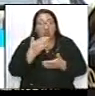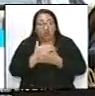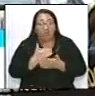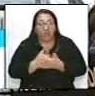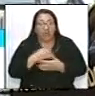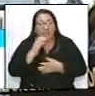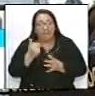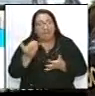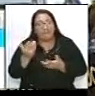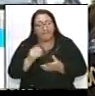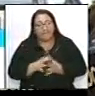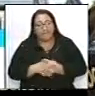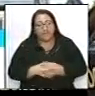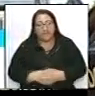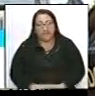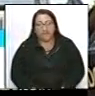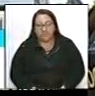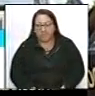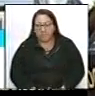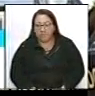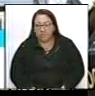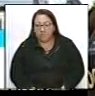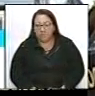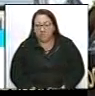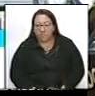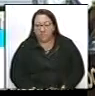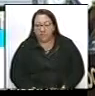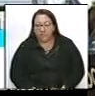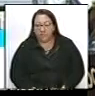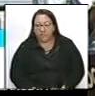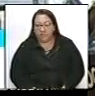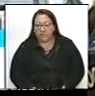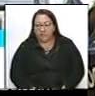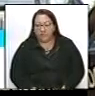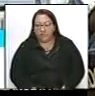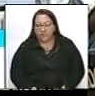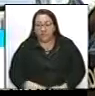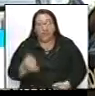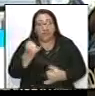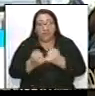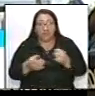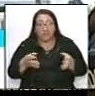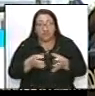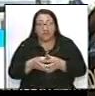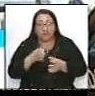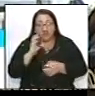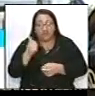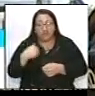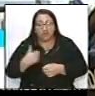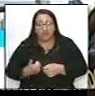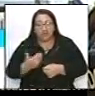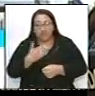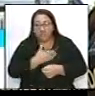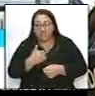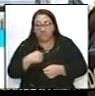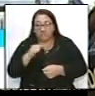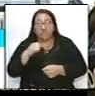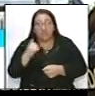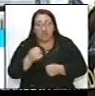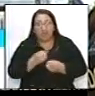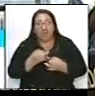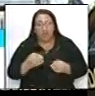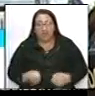creo que hay que esperar que se resuelva y no nos corresponde a nosotros. Y finalmente, creo, señora Presidenta, que si hay